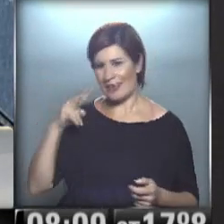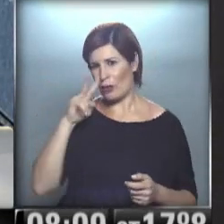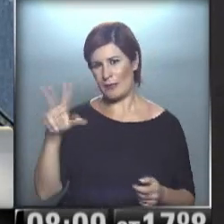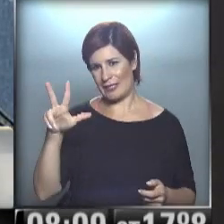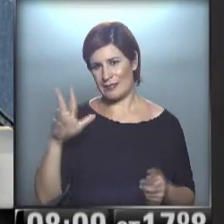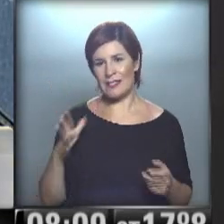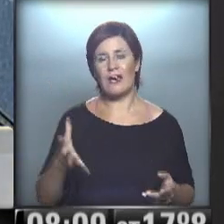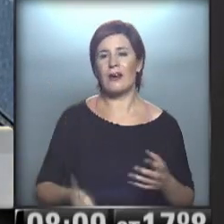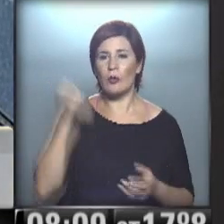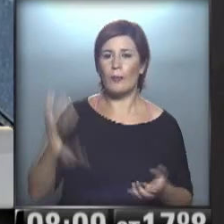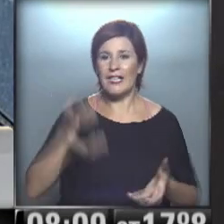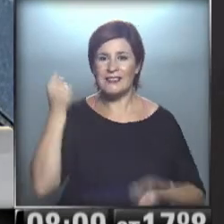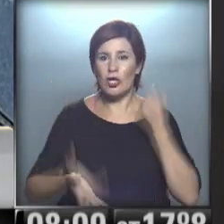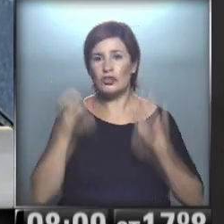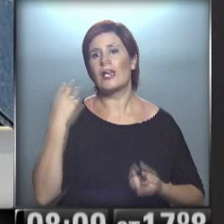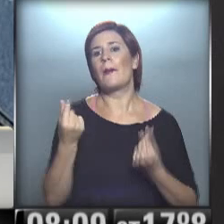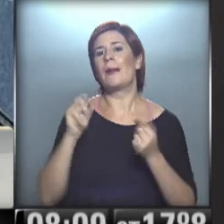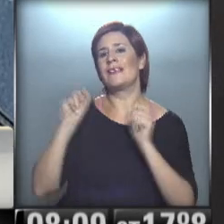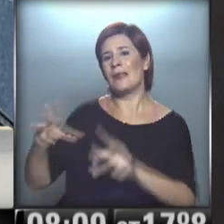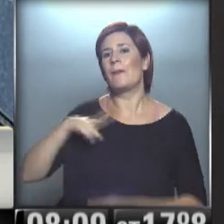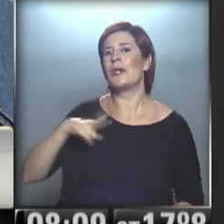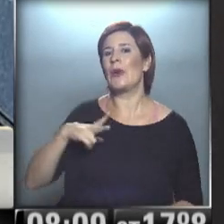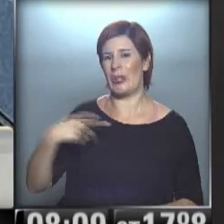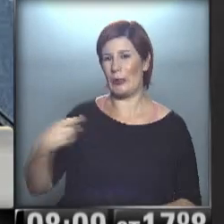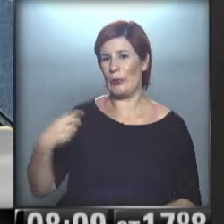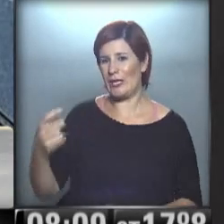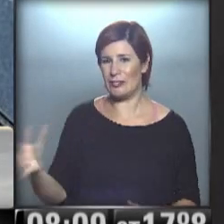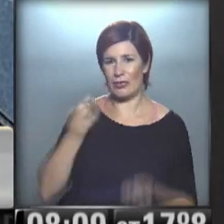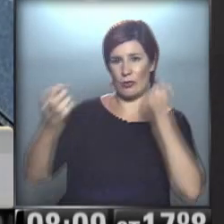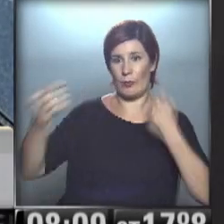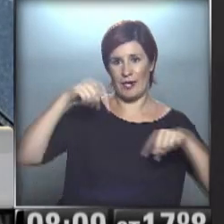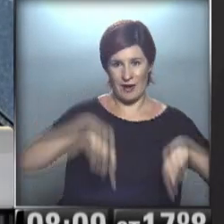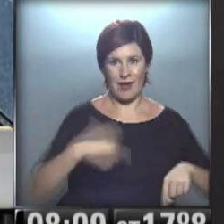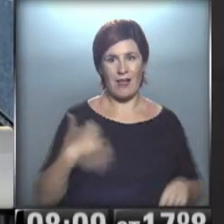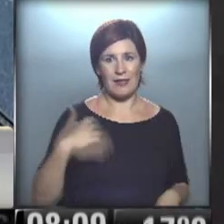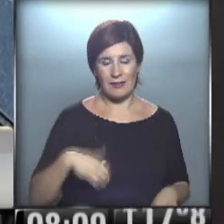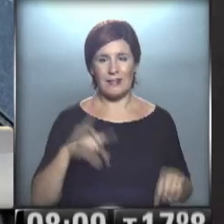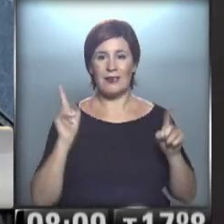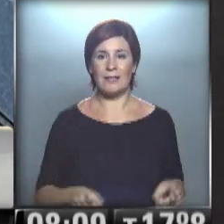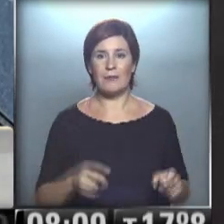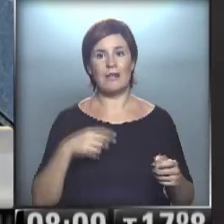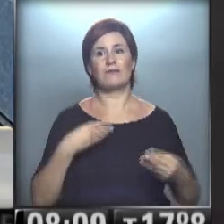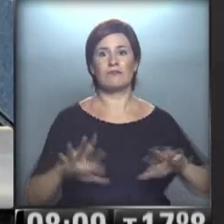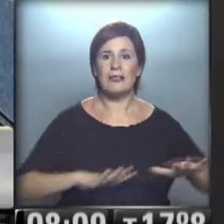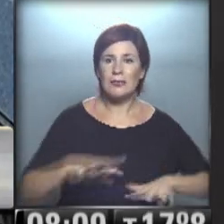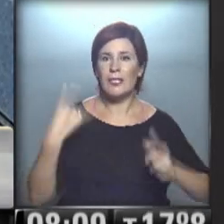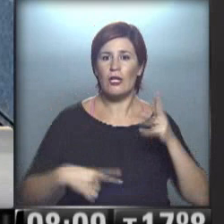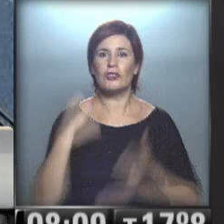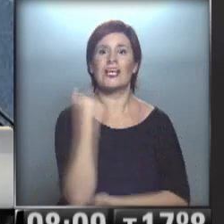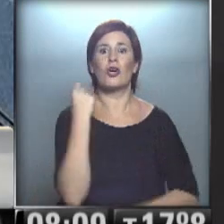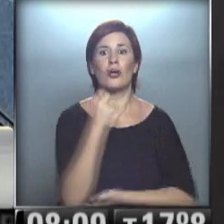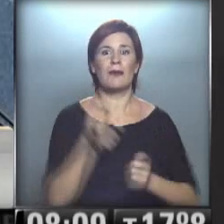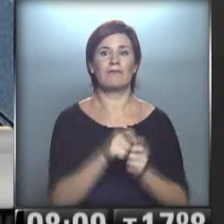que oportunamente fueron administrados por las AFJP, más el incremento de la actividad económica y el aporte de los